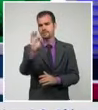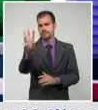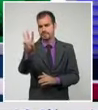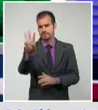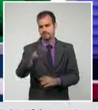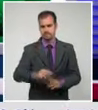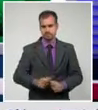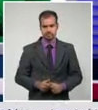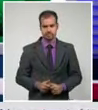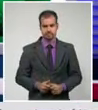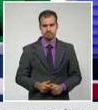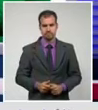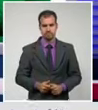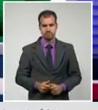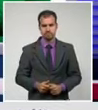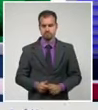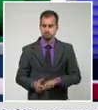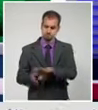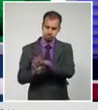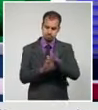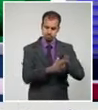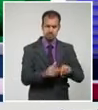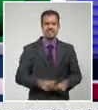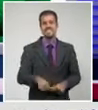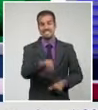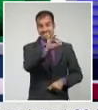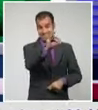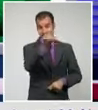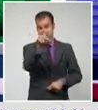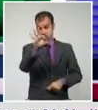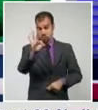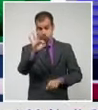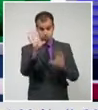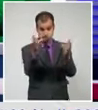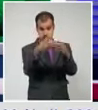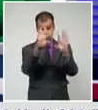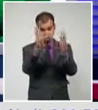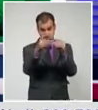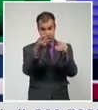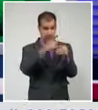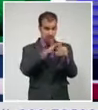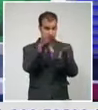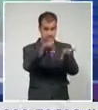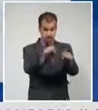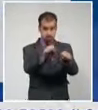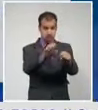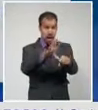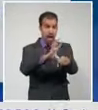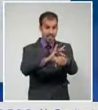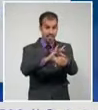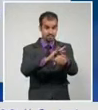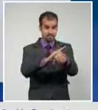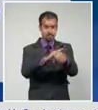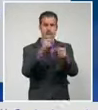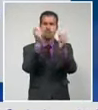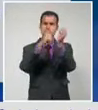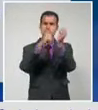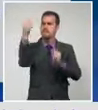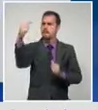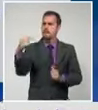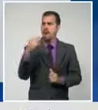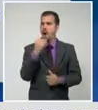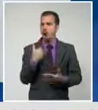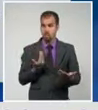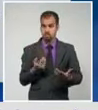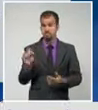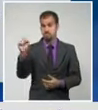Los 718 pacientes diagnosticados en el día de ayer en Cuba, por provincias: La Habana,